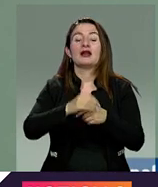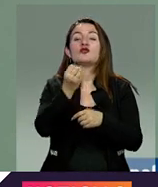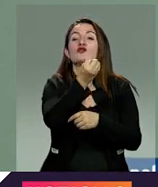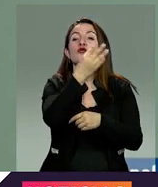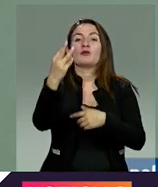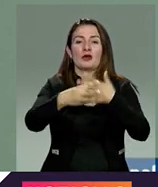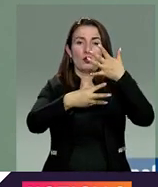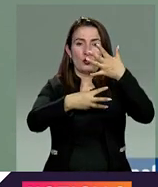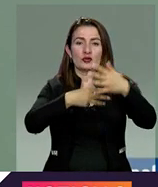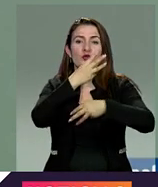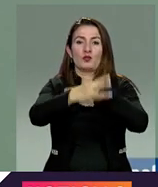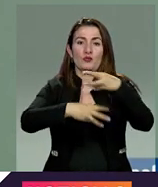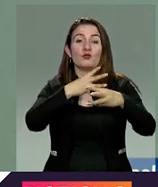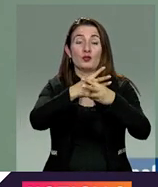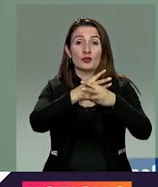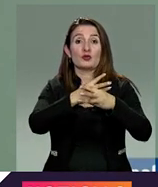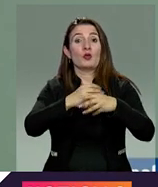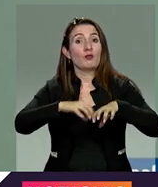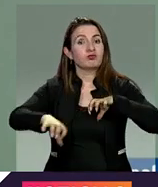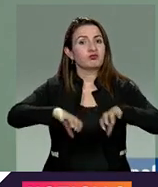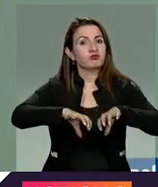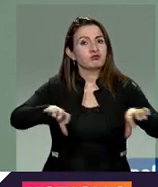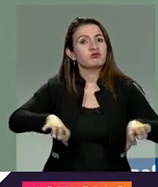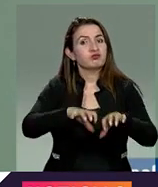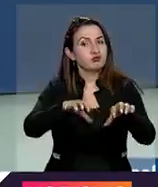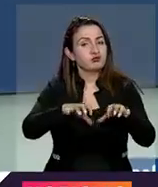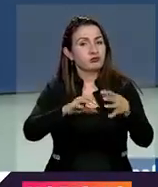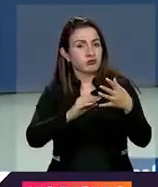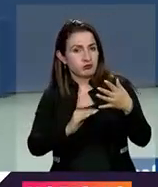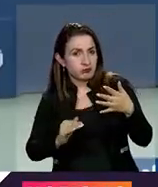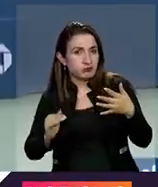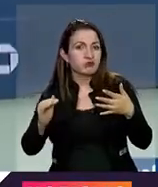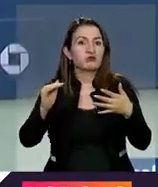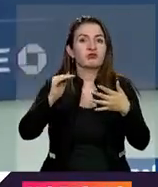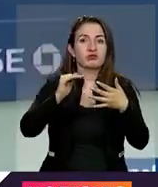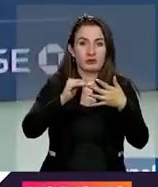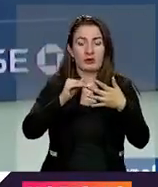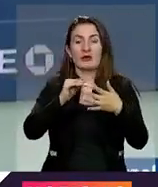del ranking mundial y de lograr un buen desempeño podría acceder directamente a Wimbledon.